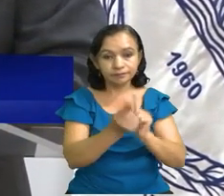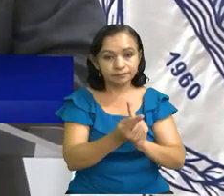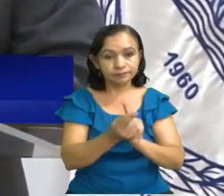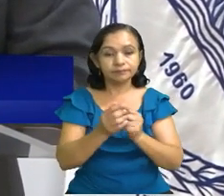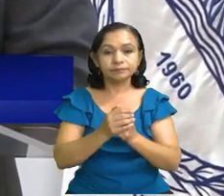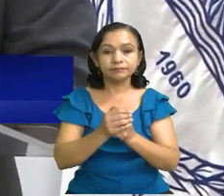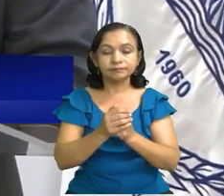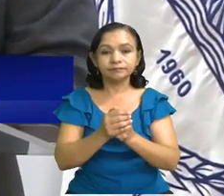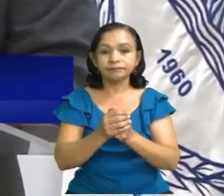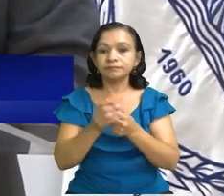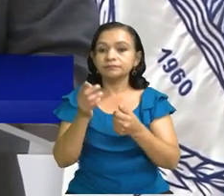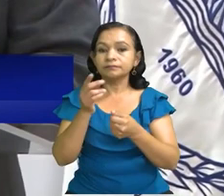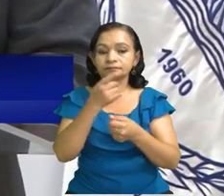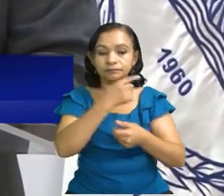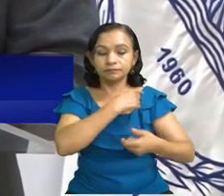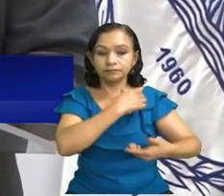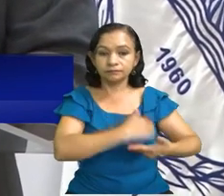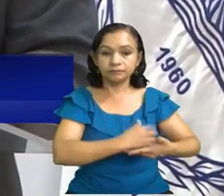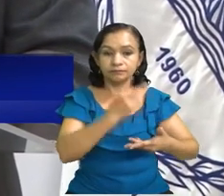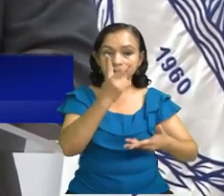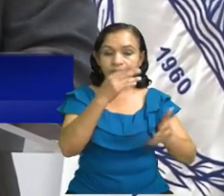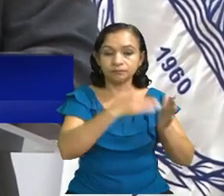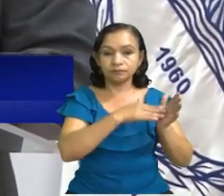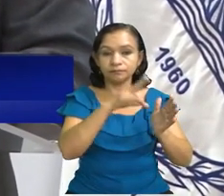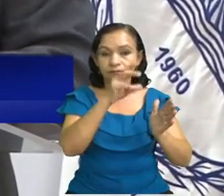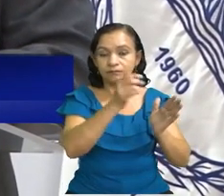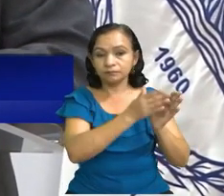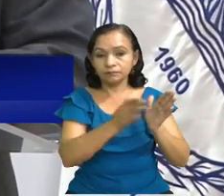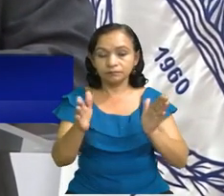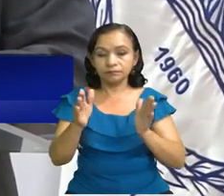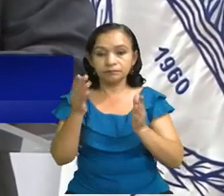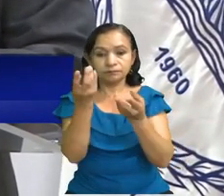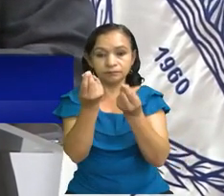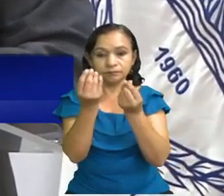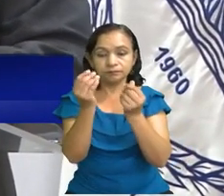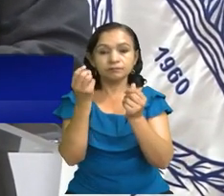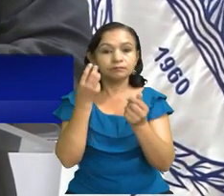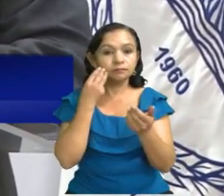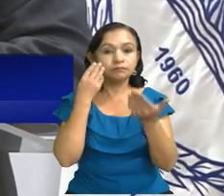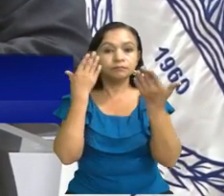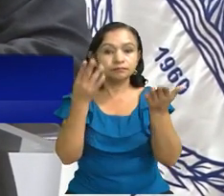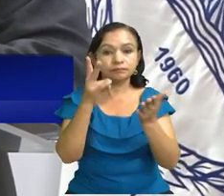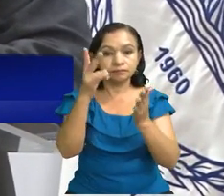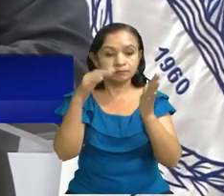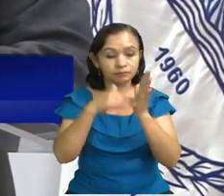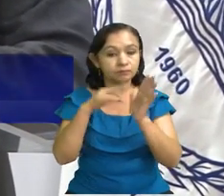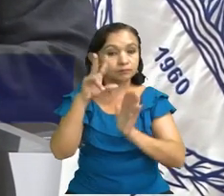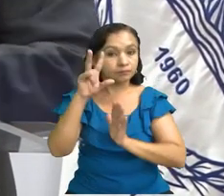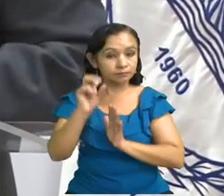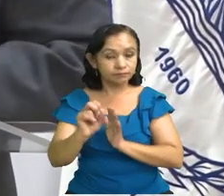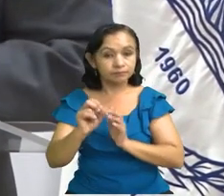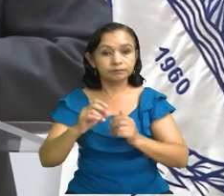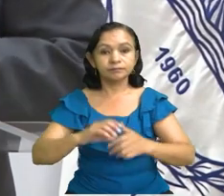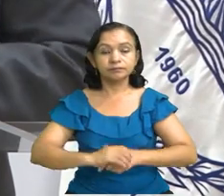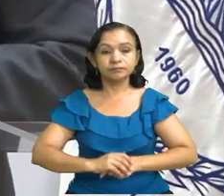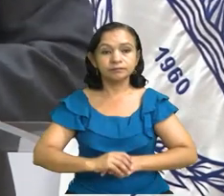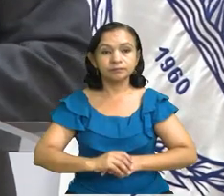en marzo del 2020, otro curso de estabilidad financiera en mayo del 2020,